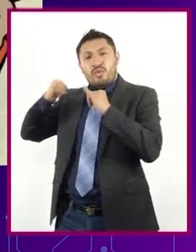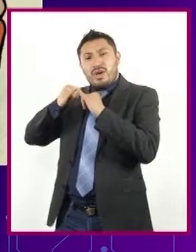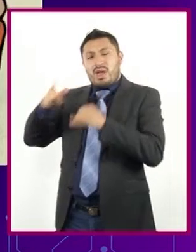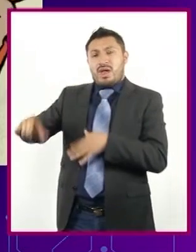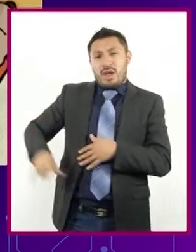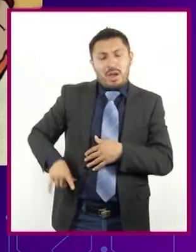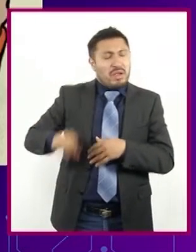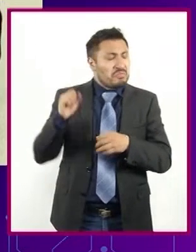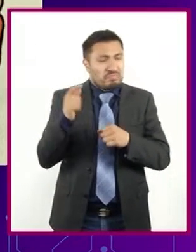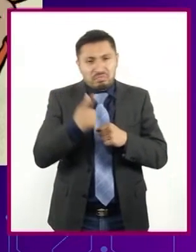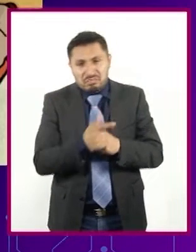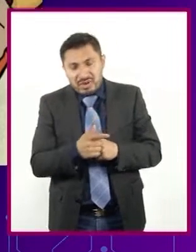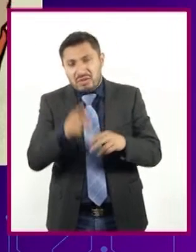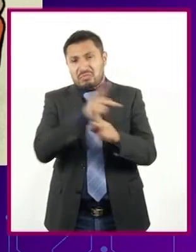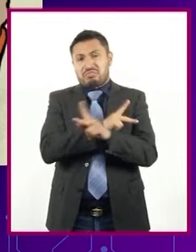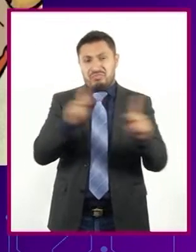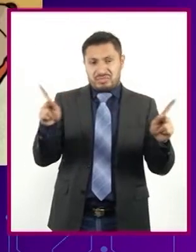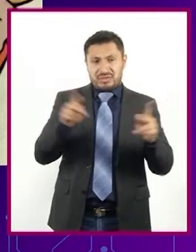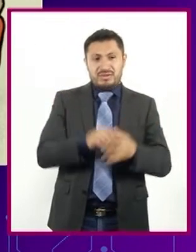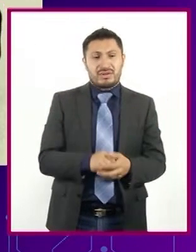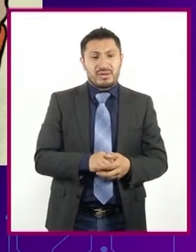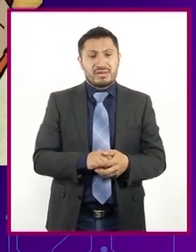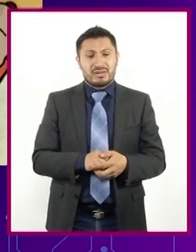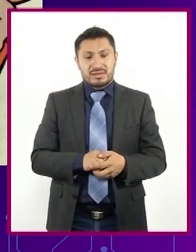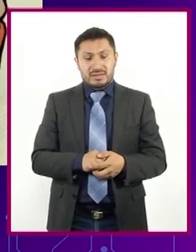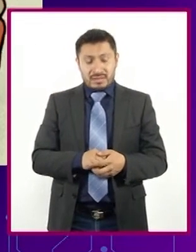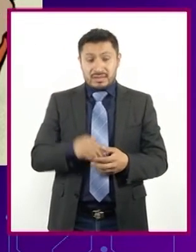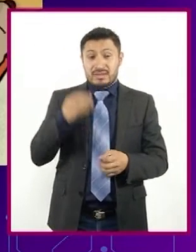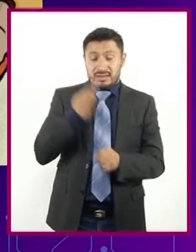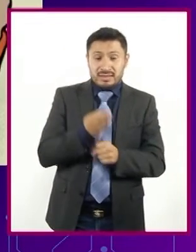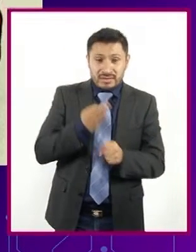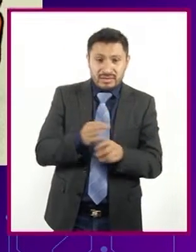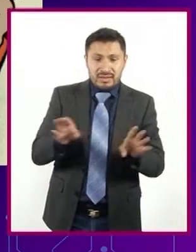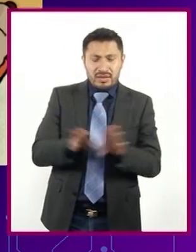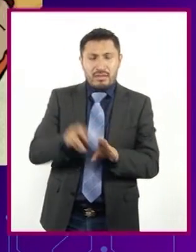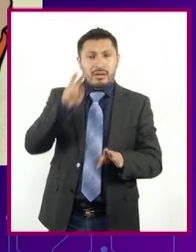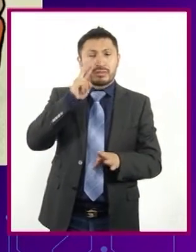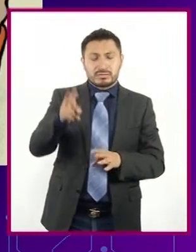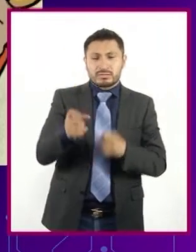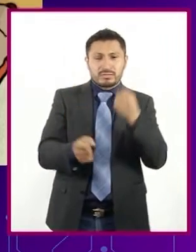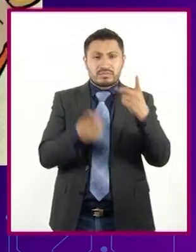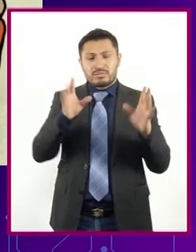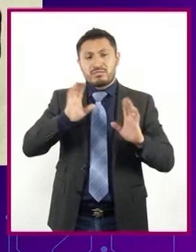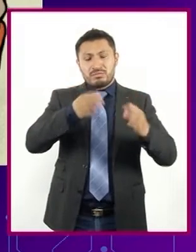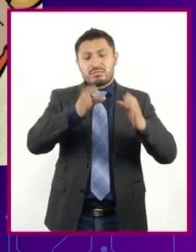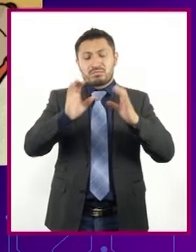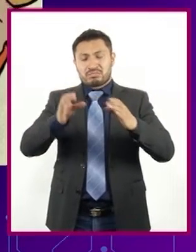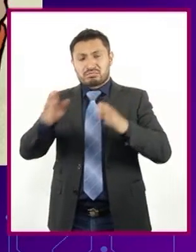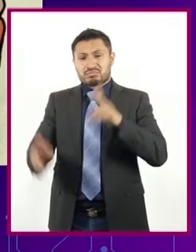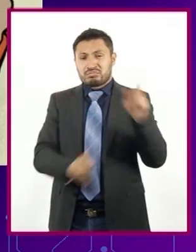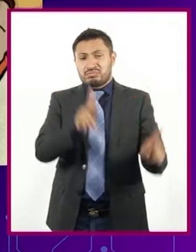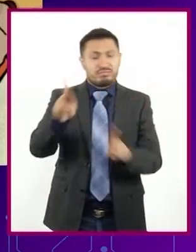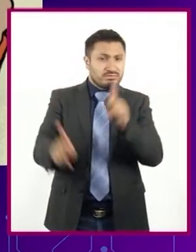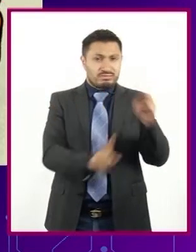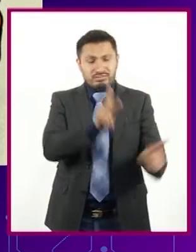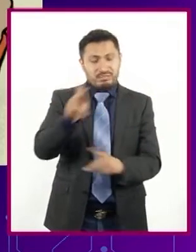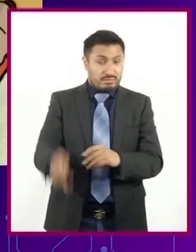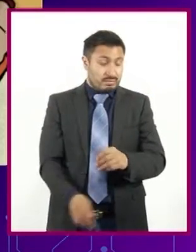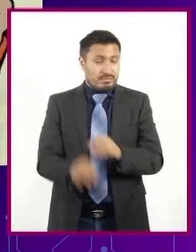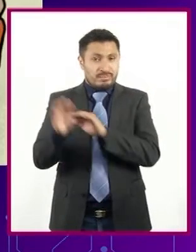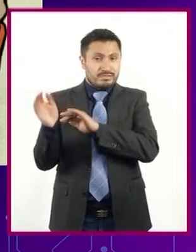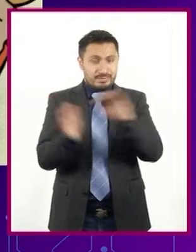o institución pública. Actualmente se ven en algunas comunidades rurales. Por el